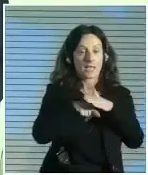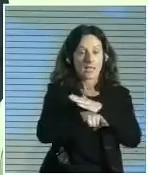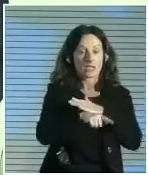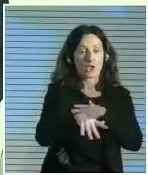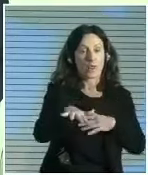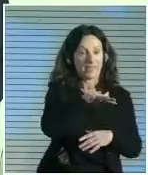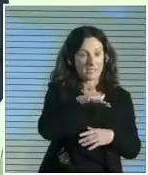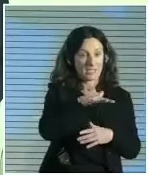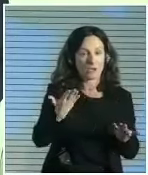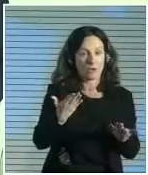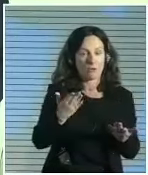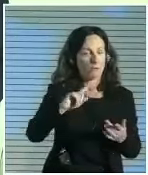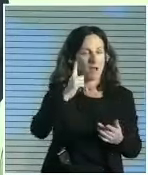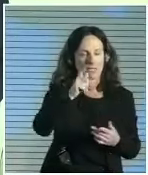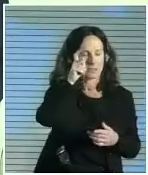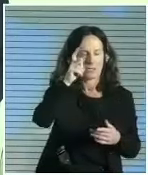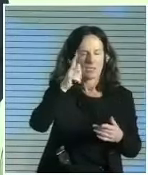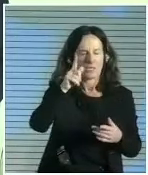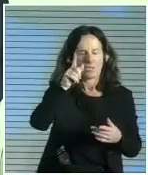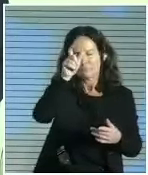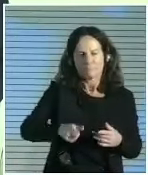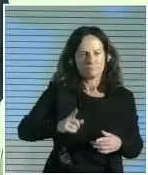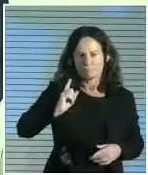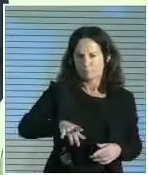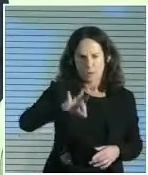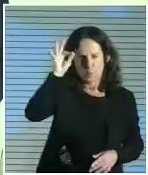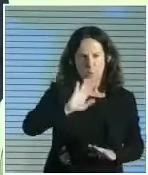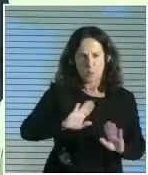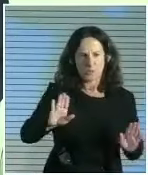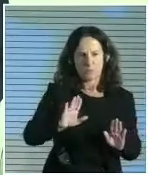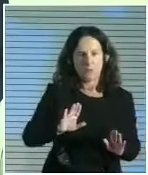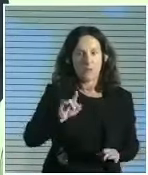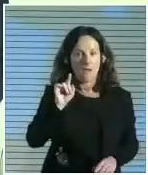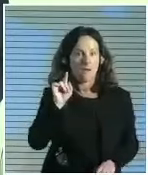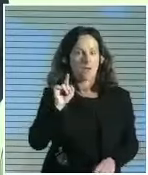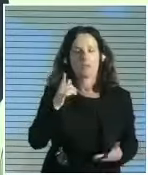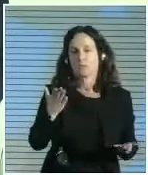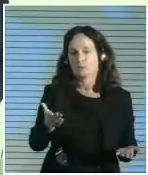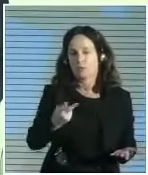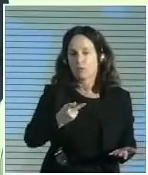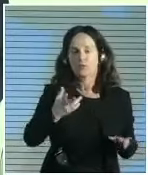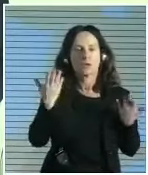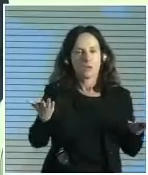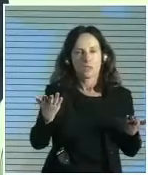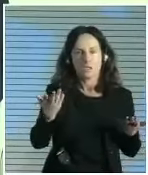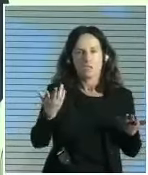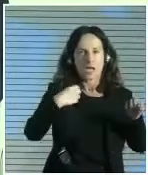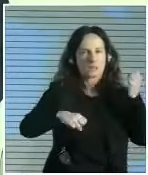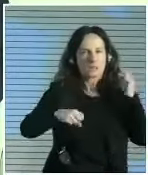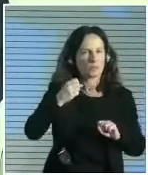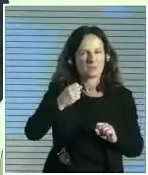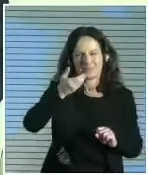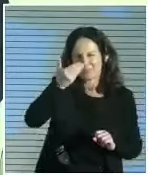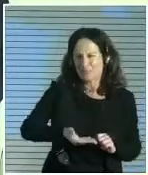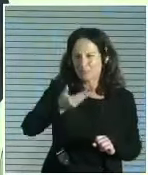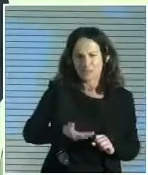todo el tomador de decisión último es un actor imprescindible para pegar todas las acciones que cada una